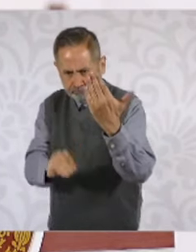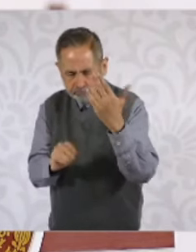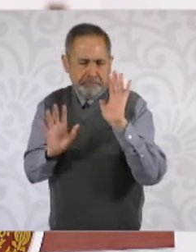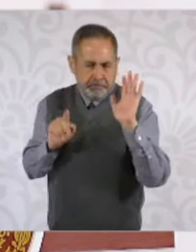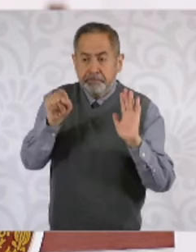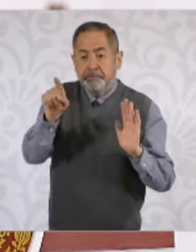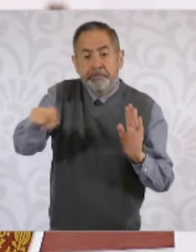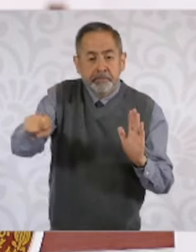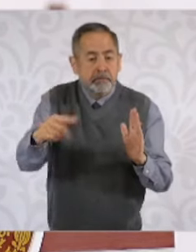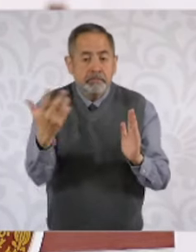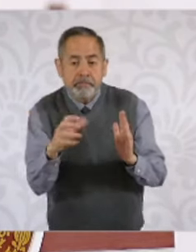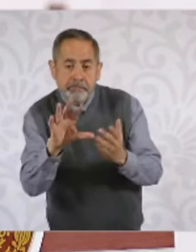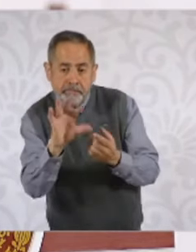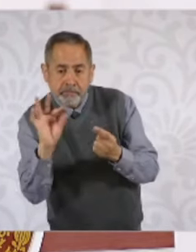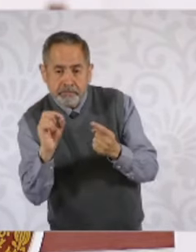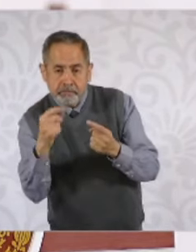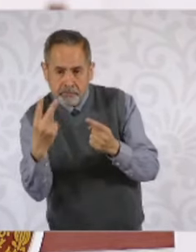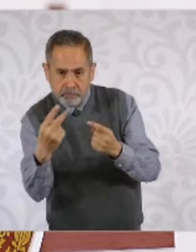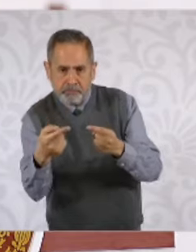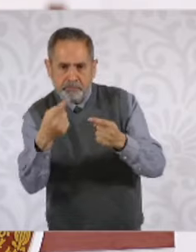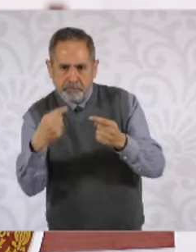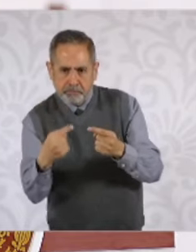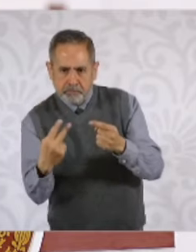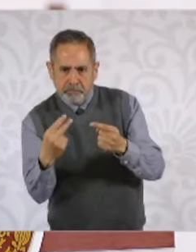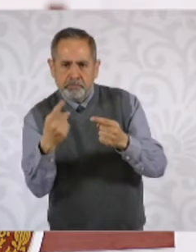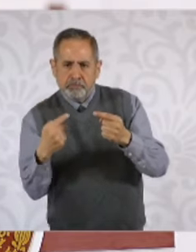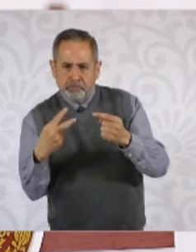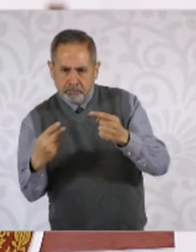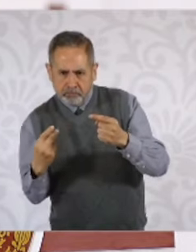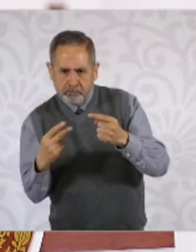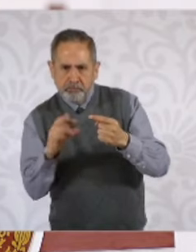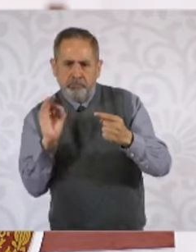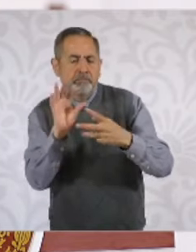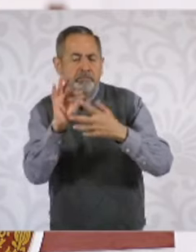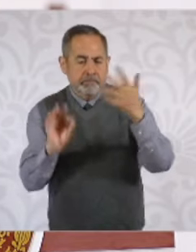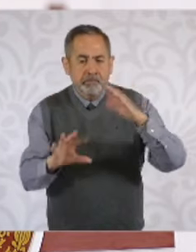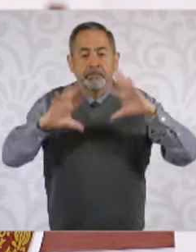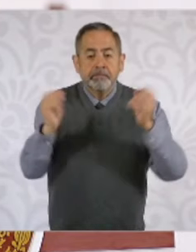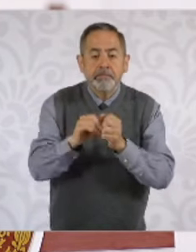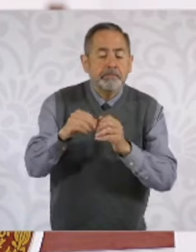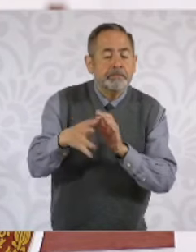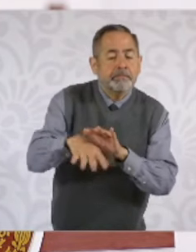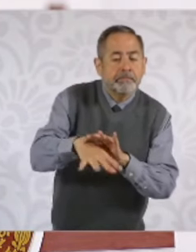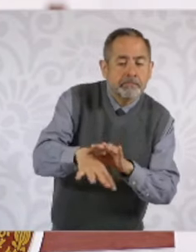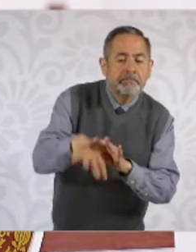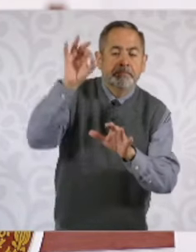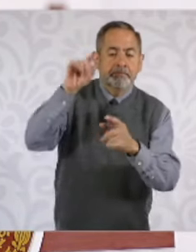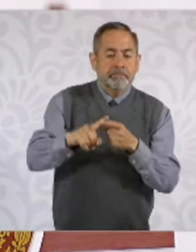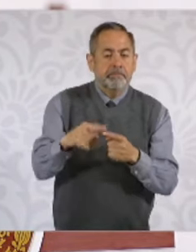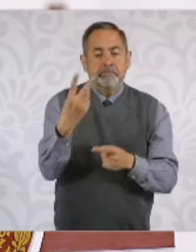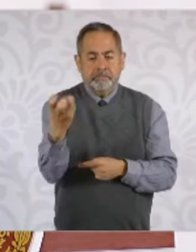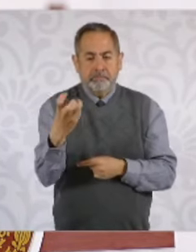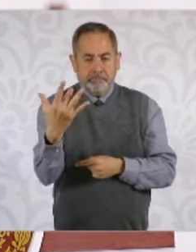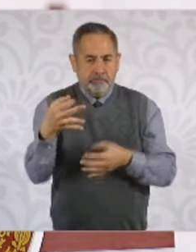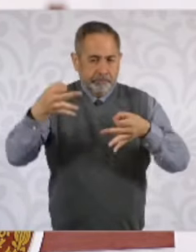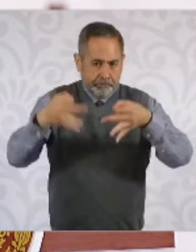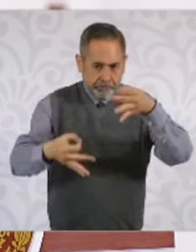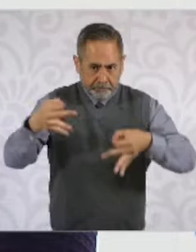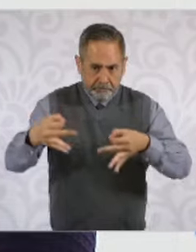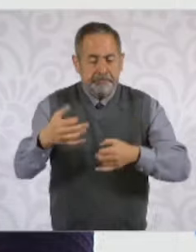De 711 puestos surgieron por insaculación 350 tribunales y